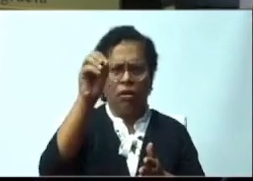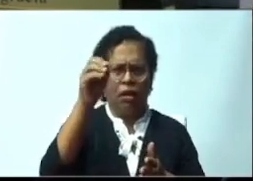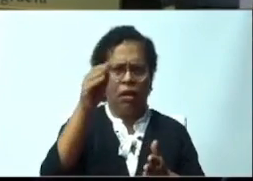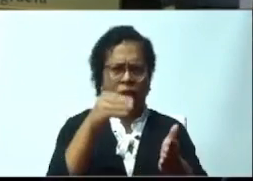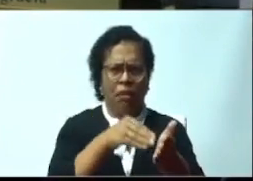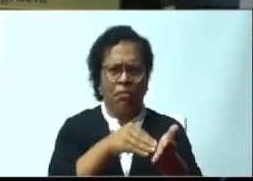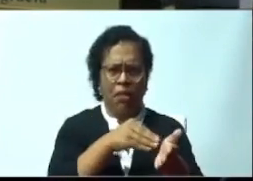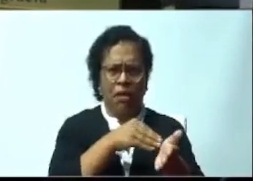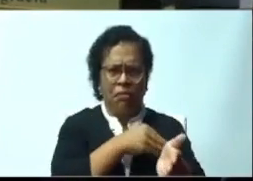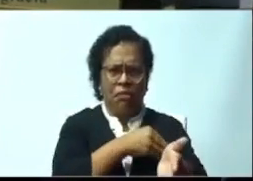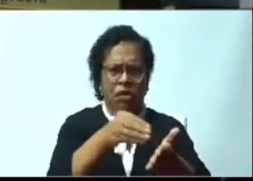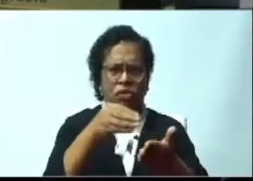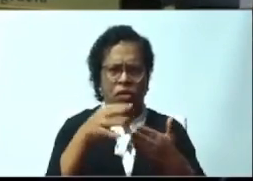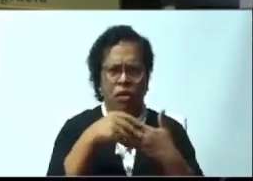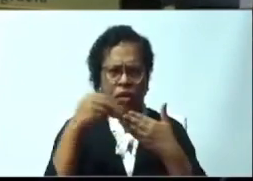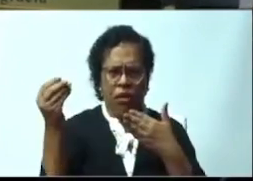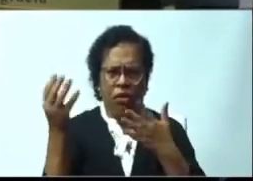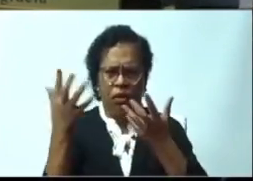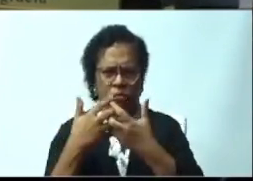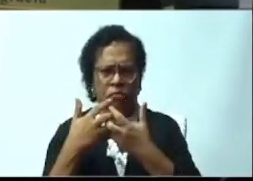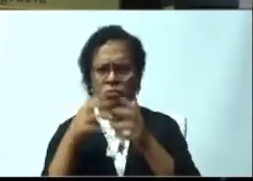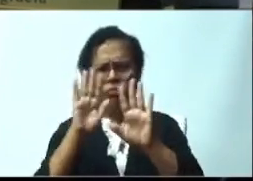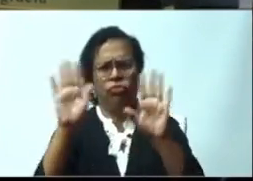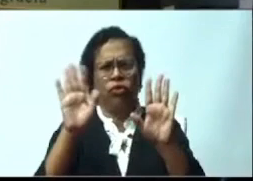dólares. Y en el 2021,